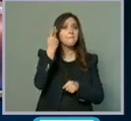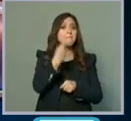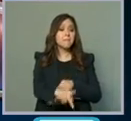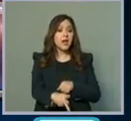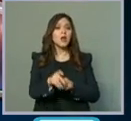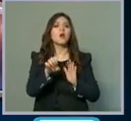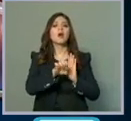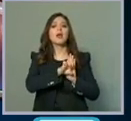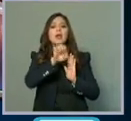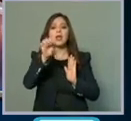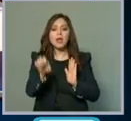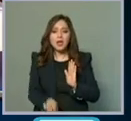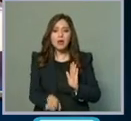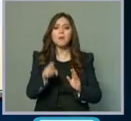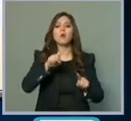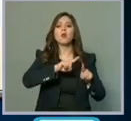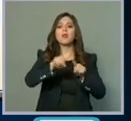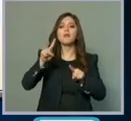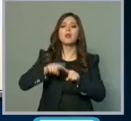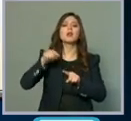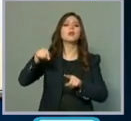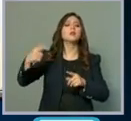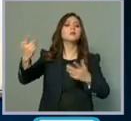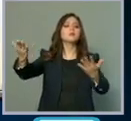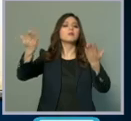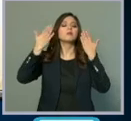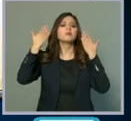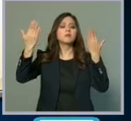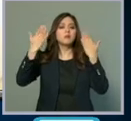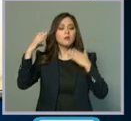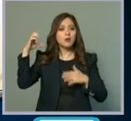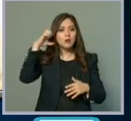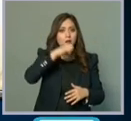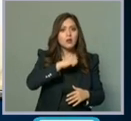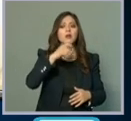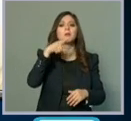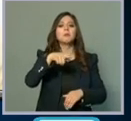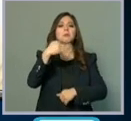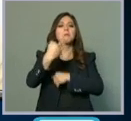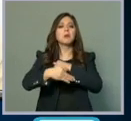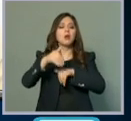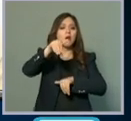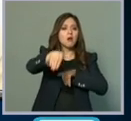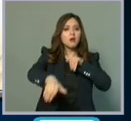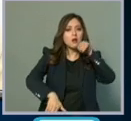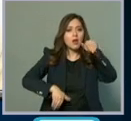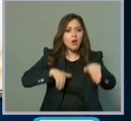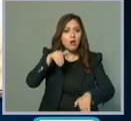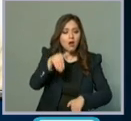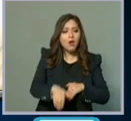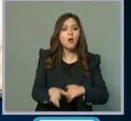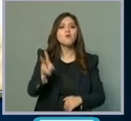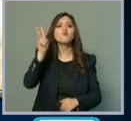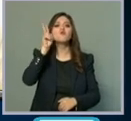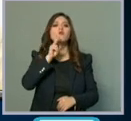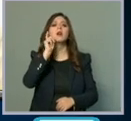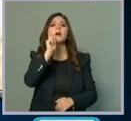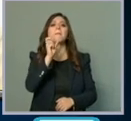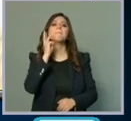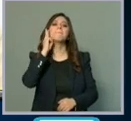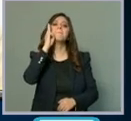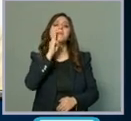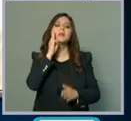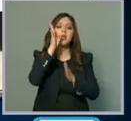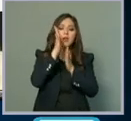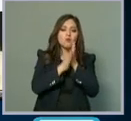una albercada, ¿no? ¿Qué tal que estamos aquí el calor? Y entonces, en lo que estamos nadando, comemos manzanas fileteadas, pues sí,